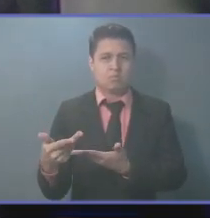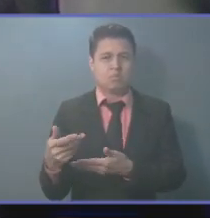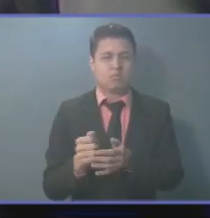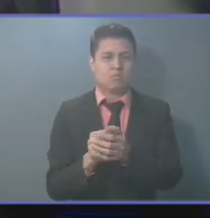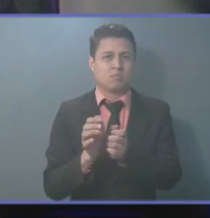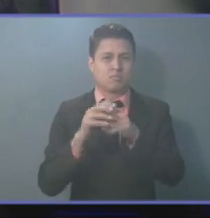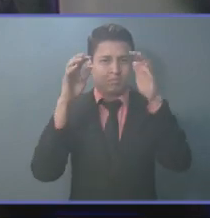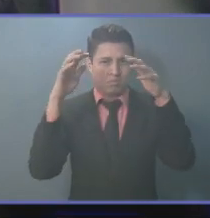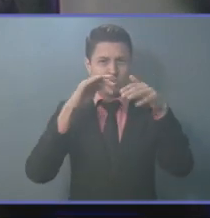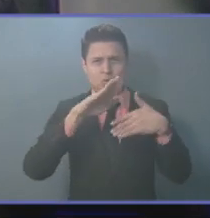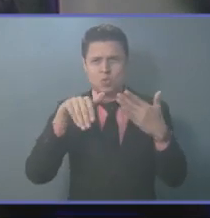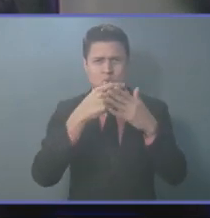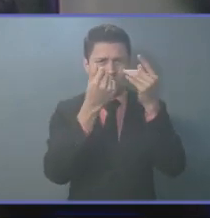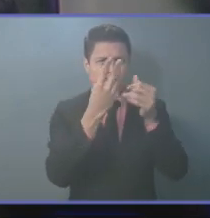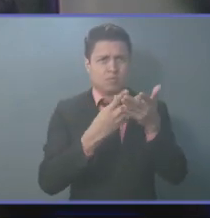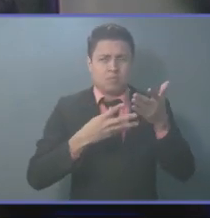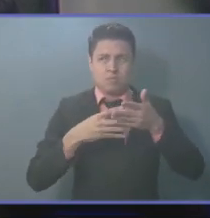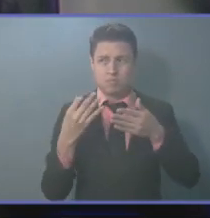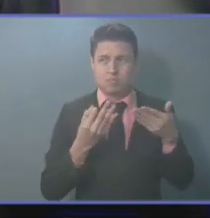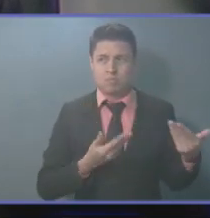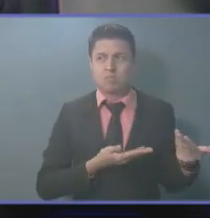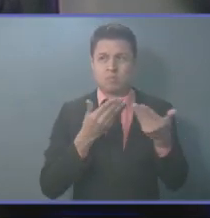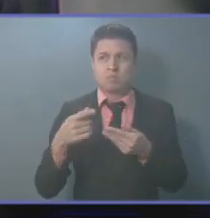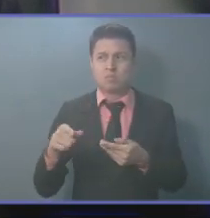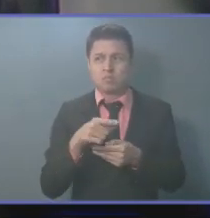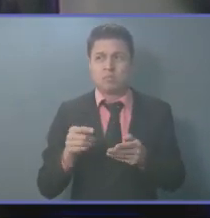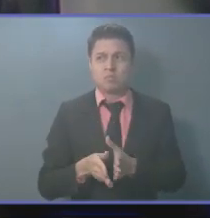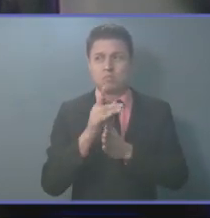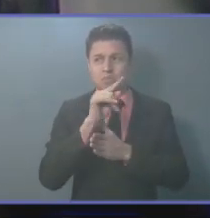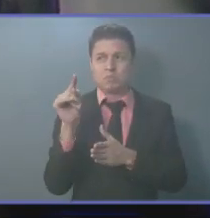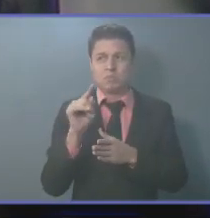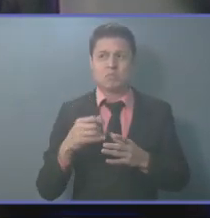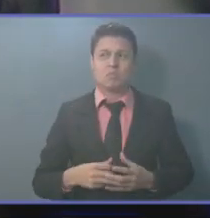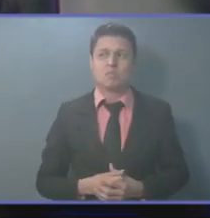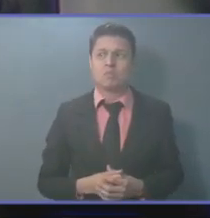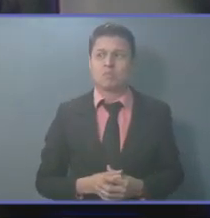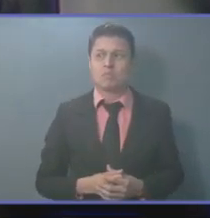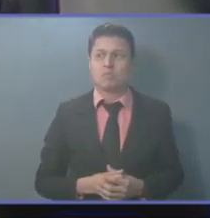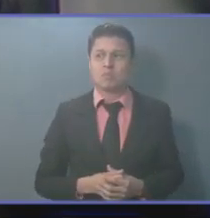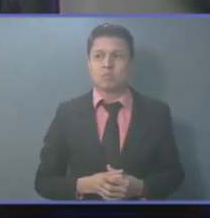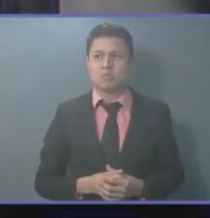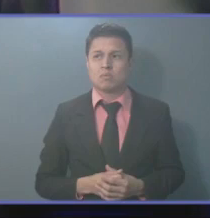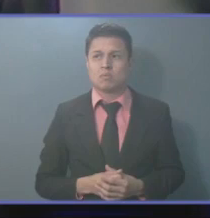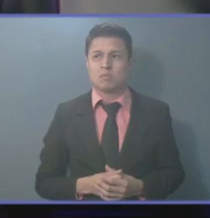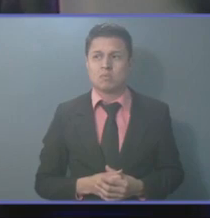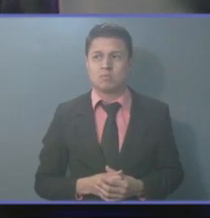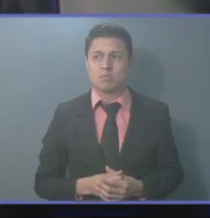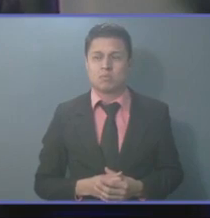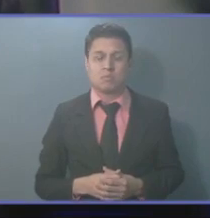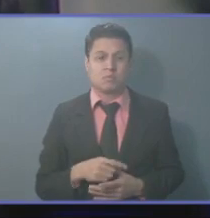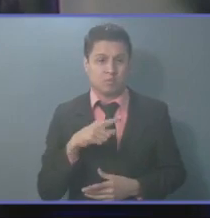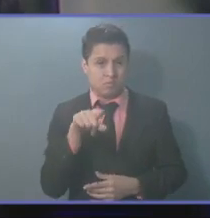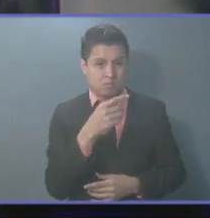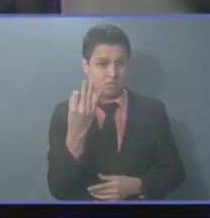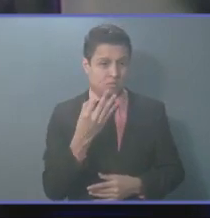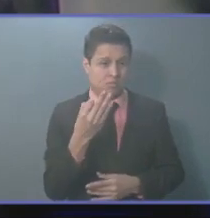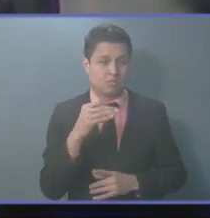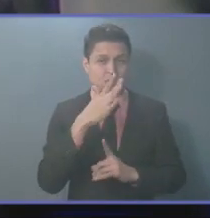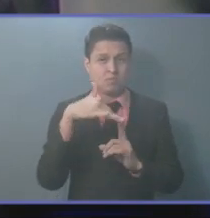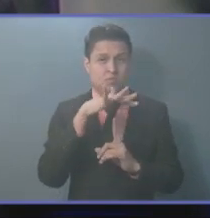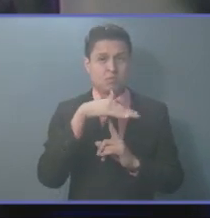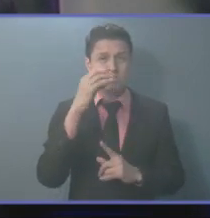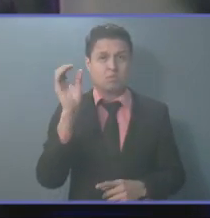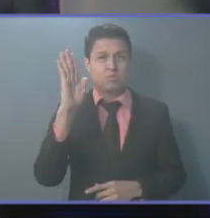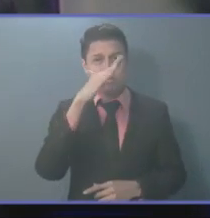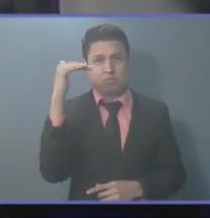poder orientar todos los recursos necesarios de esas instituciones de gobierno, que es para lo que sirve un decreto de emergencia.